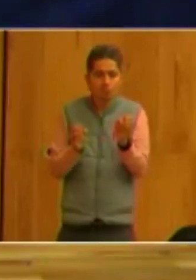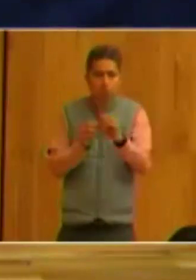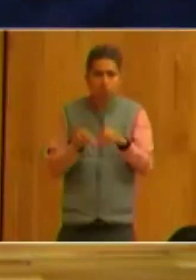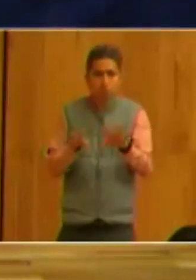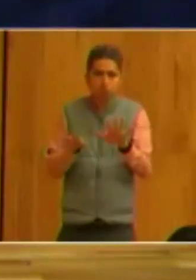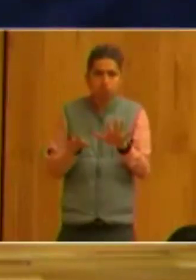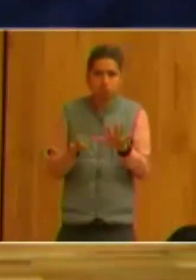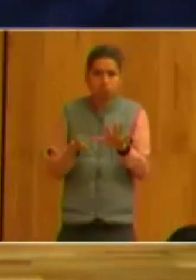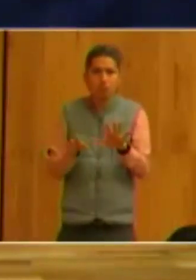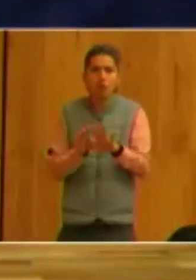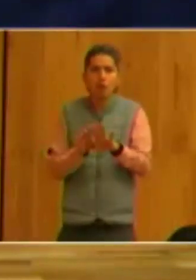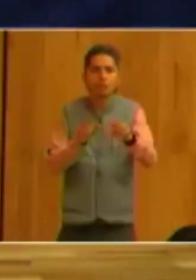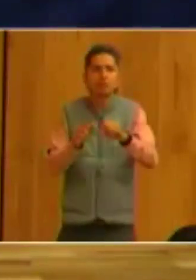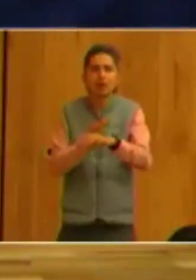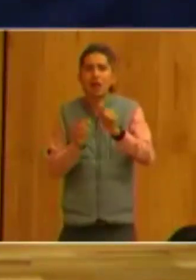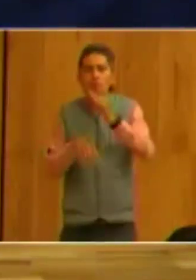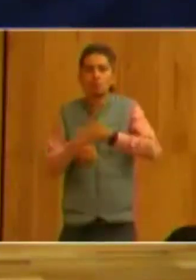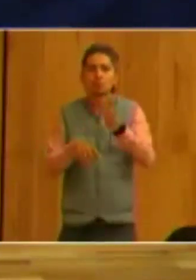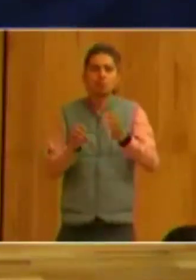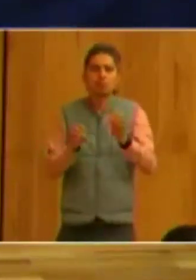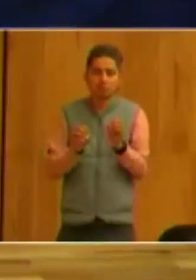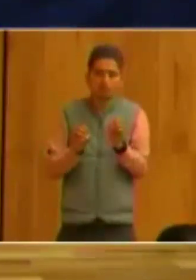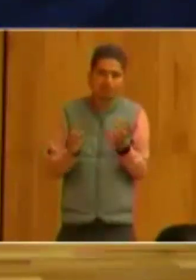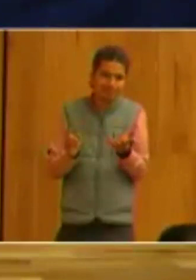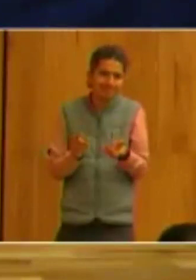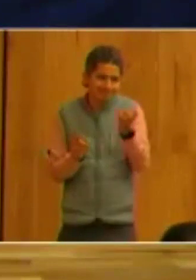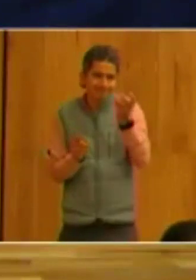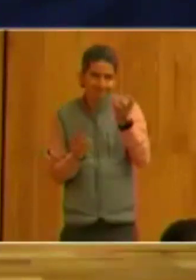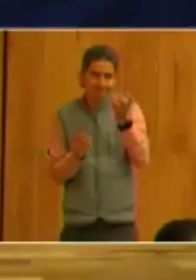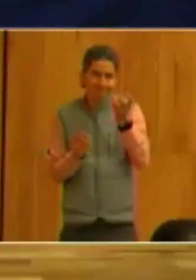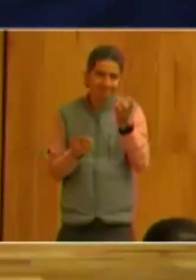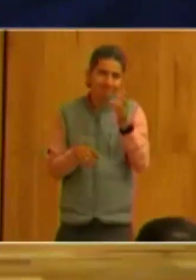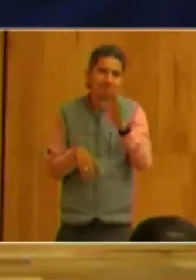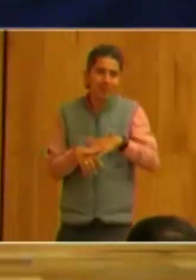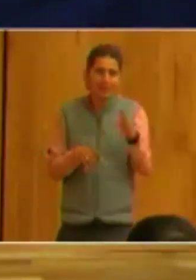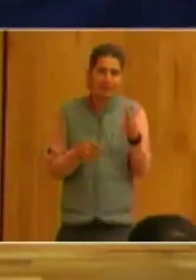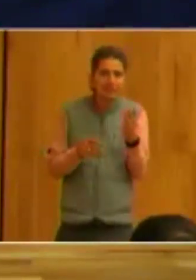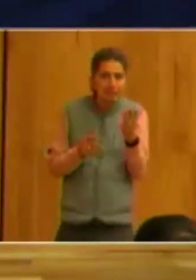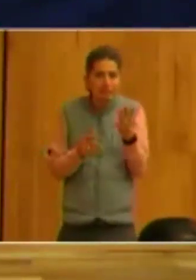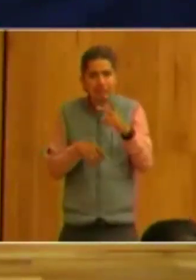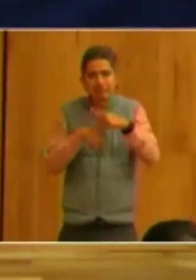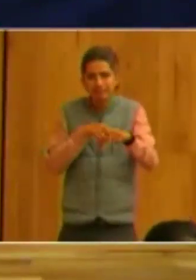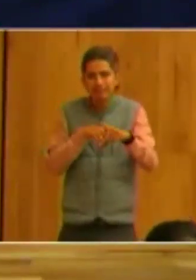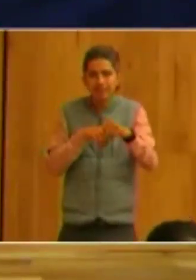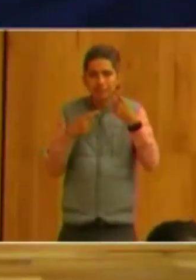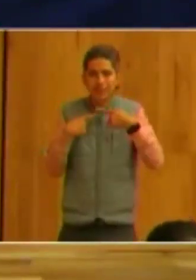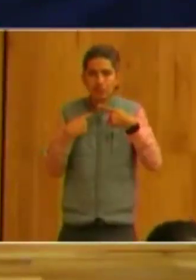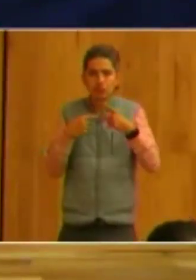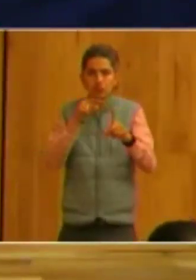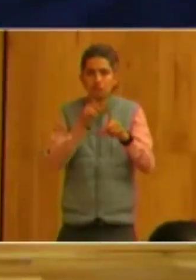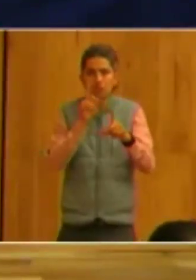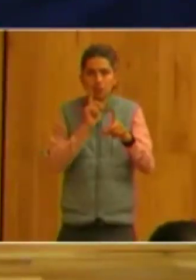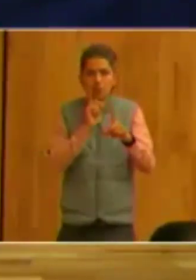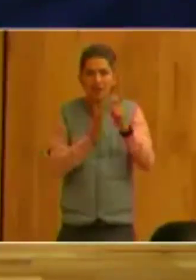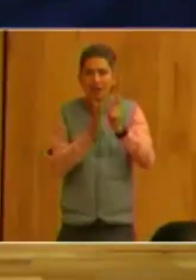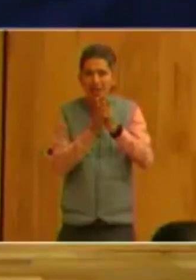ninguna vinculación, mucho menos una sentencia. Ahí sí es un poco de mayor riesgo para la víctima.